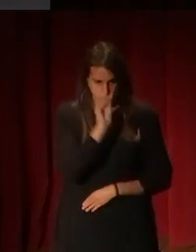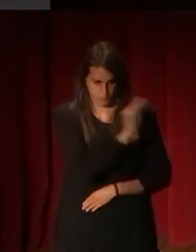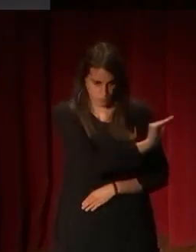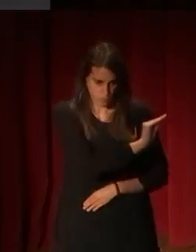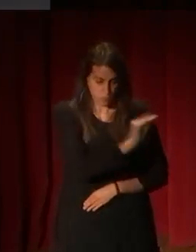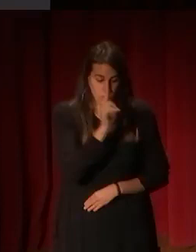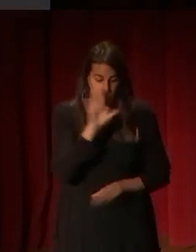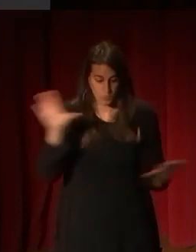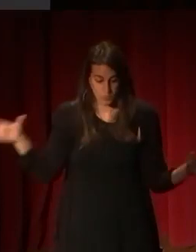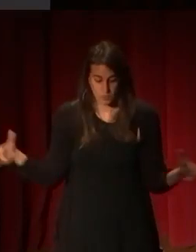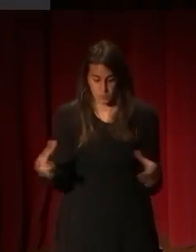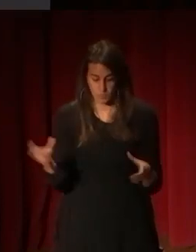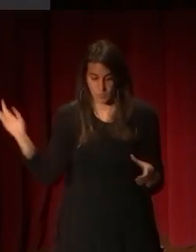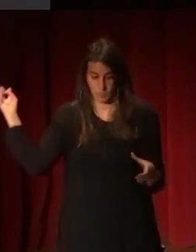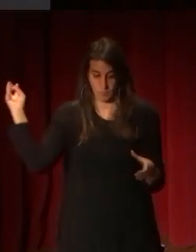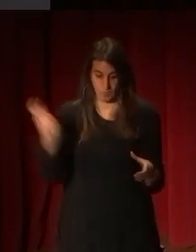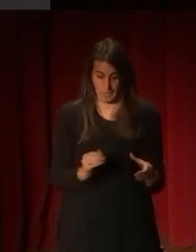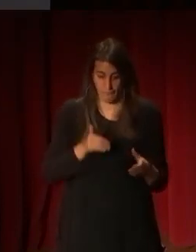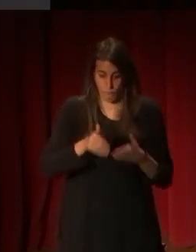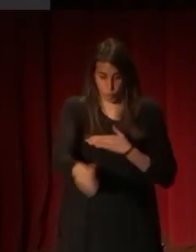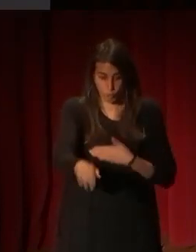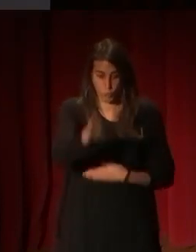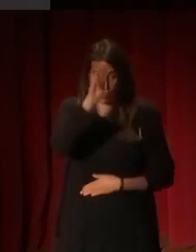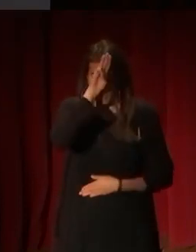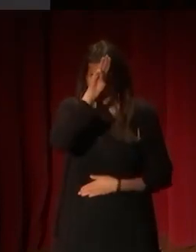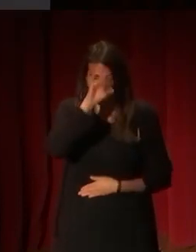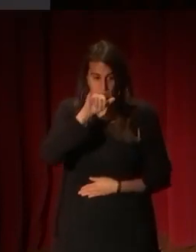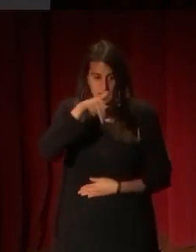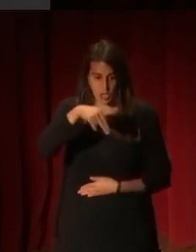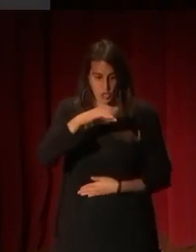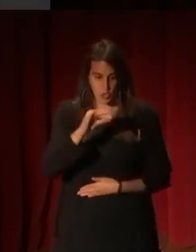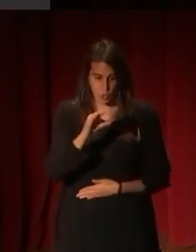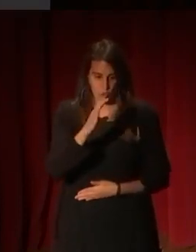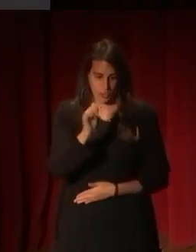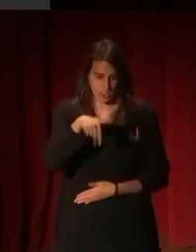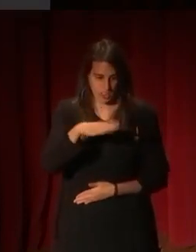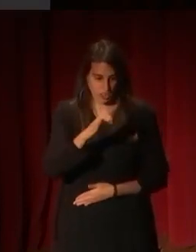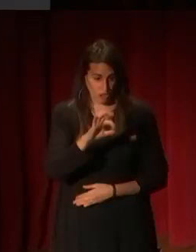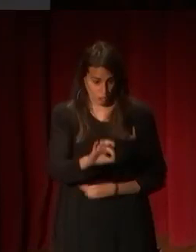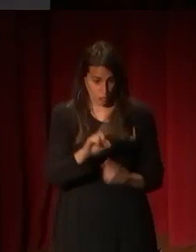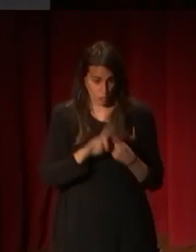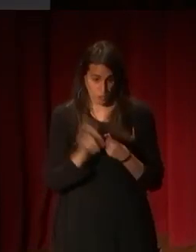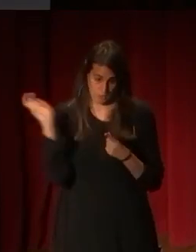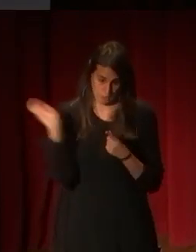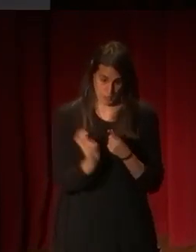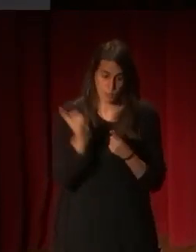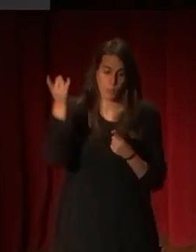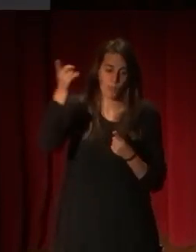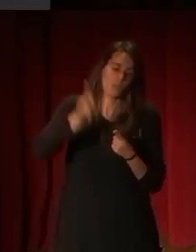cuyo séquito no solamente venía el futuro papa inocencio décimo panfili sino también un